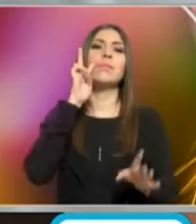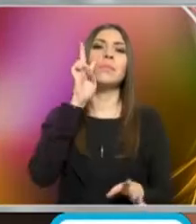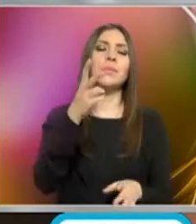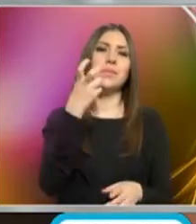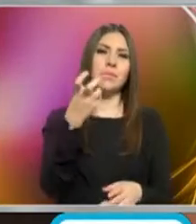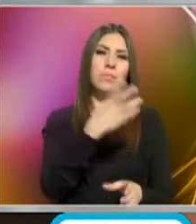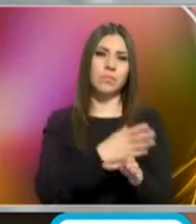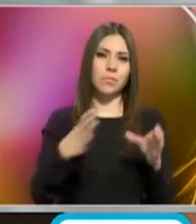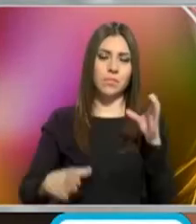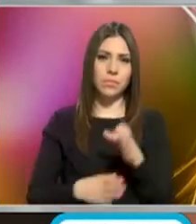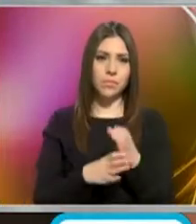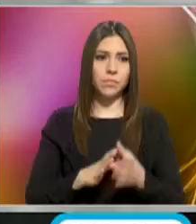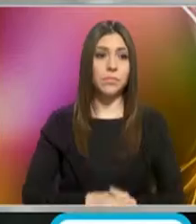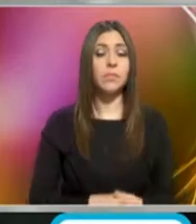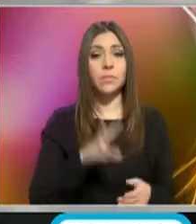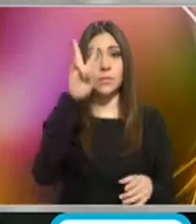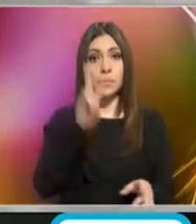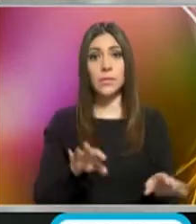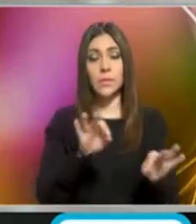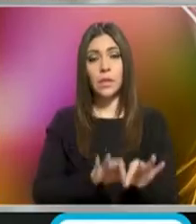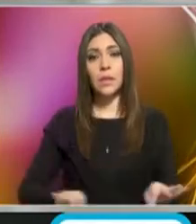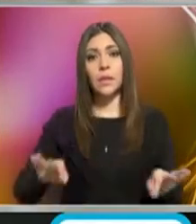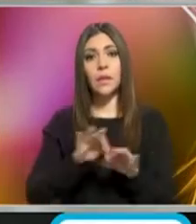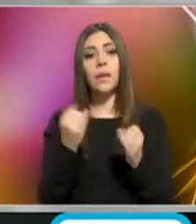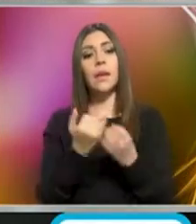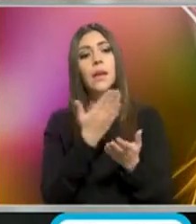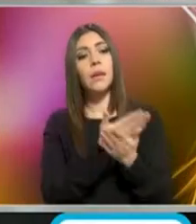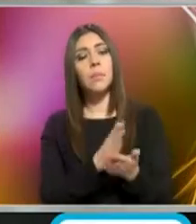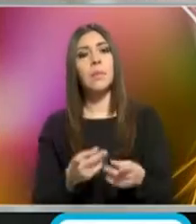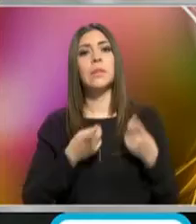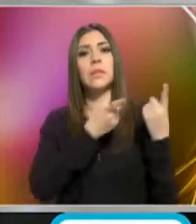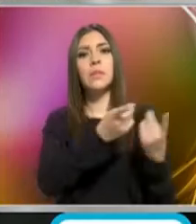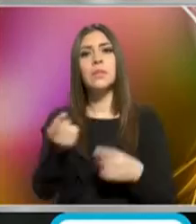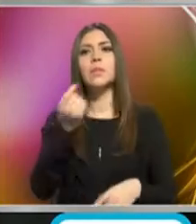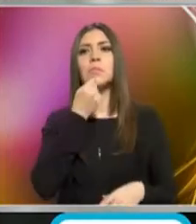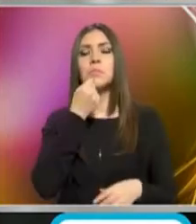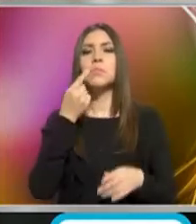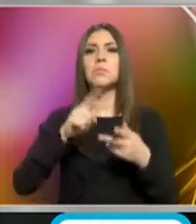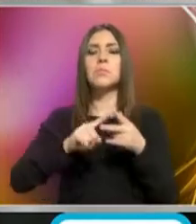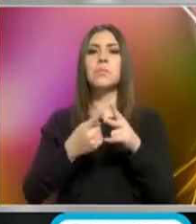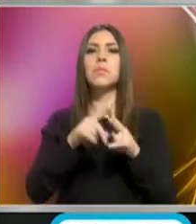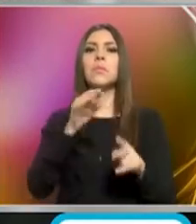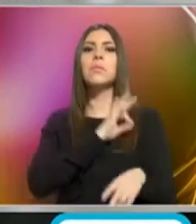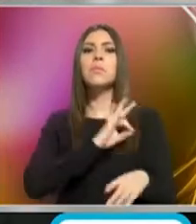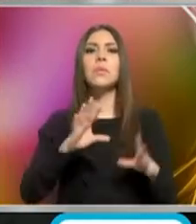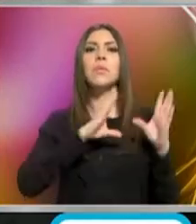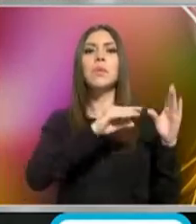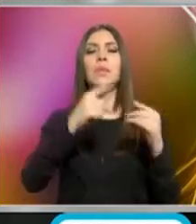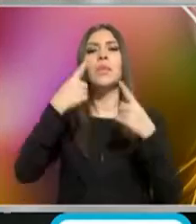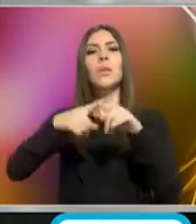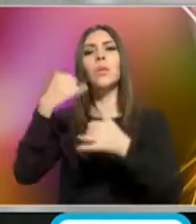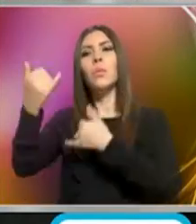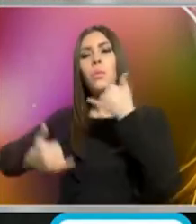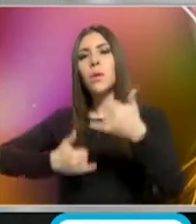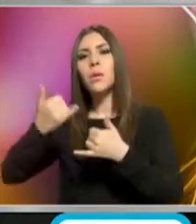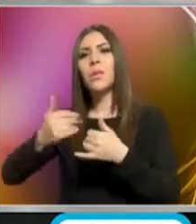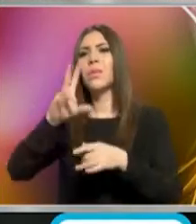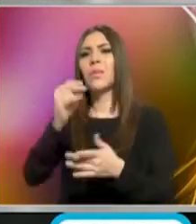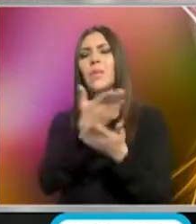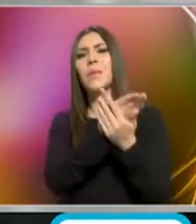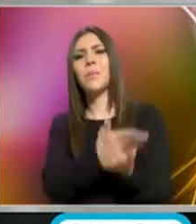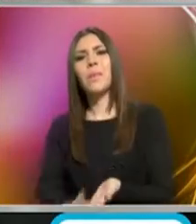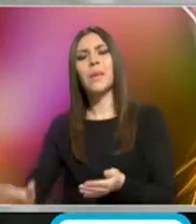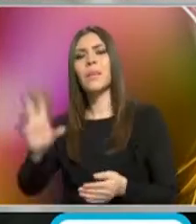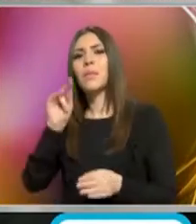cosas. Muy importante, Enrique. Y además, ¿sabes qué? Darle a los niños y a las niñas alternativas lúdicas fuera de las pantallas de la computadora. Claro.